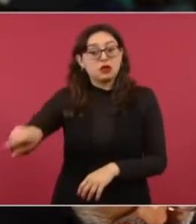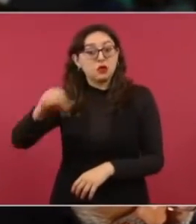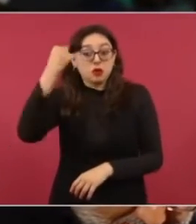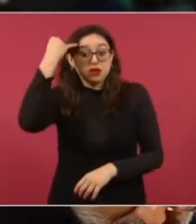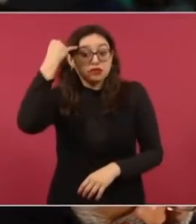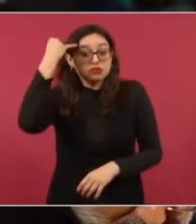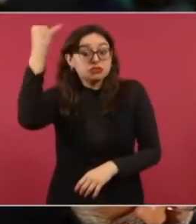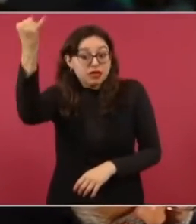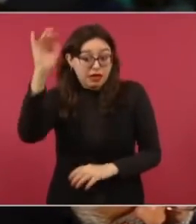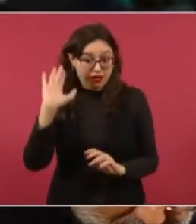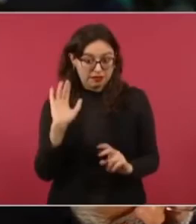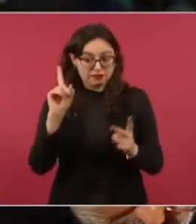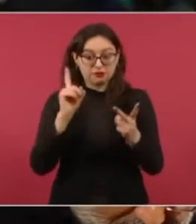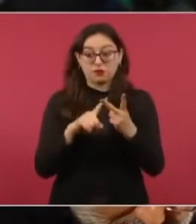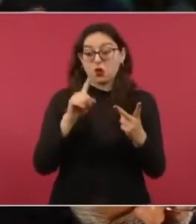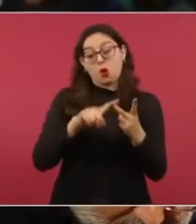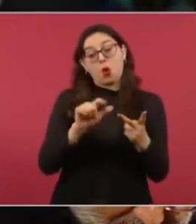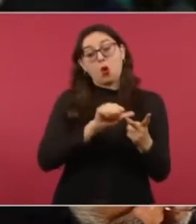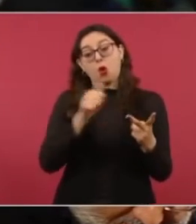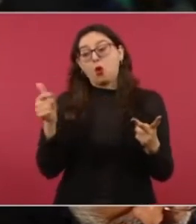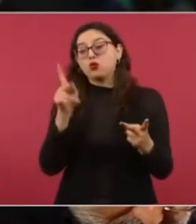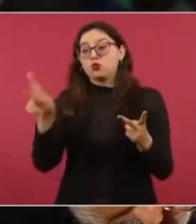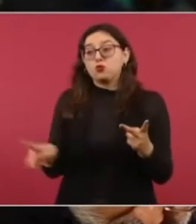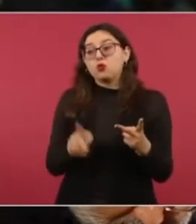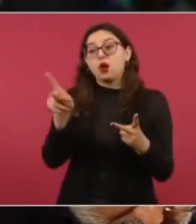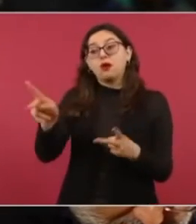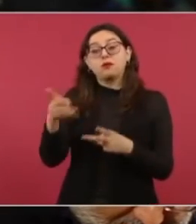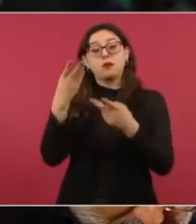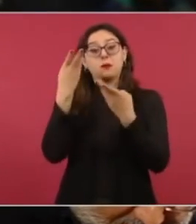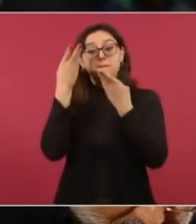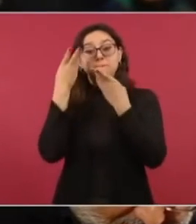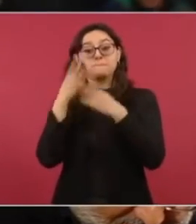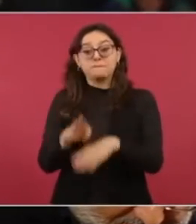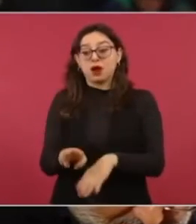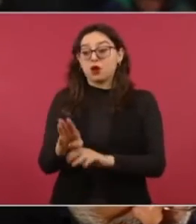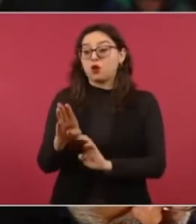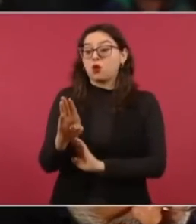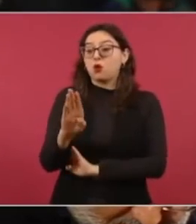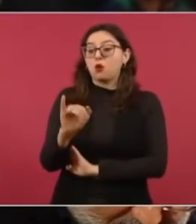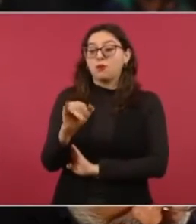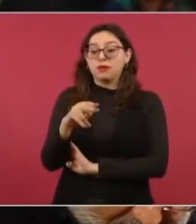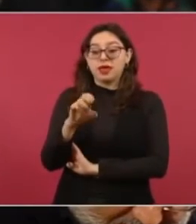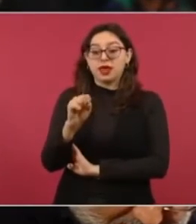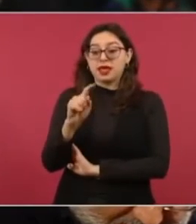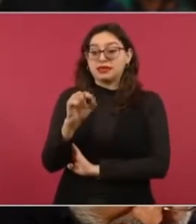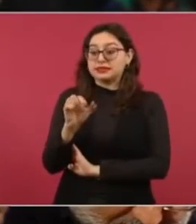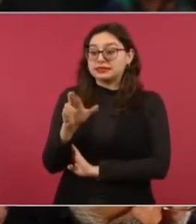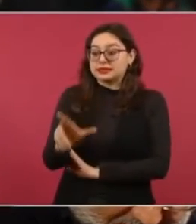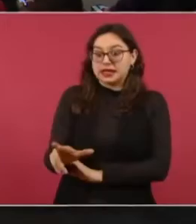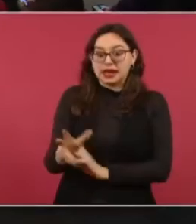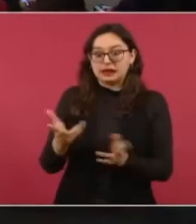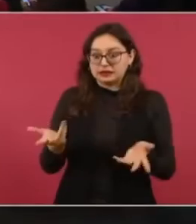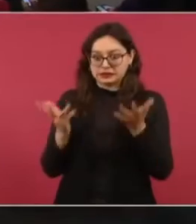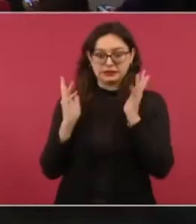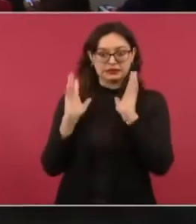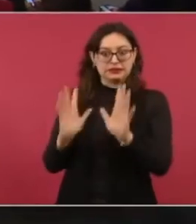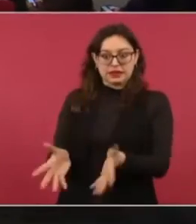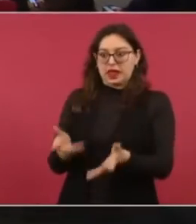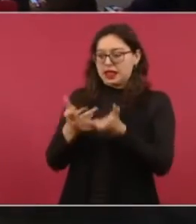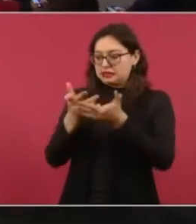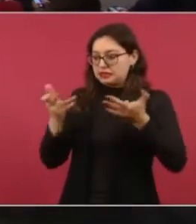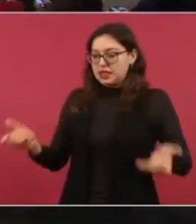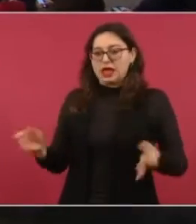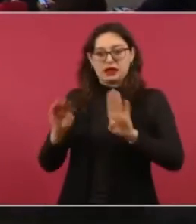banco bienestar que está pendiente de construcción. Ellos hicieron un muro de aproximadamente 100 metros para aplanar la superficie donde se iba